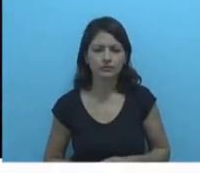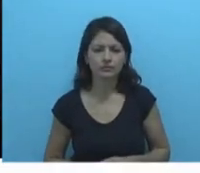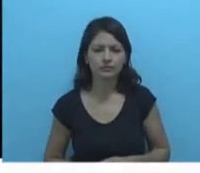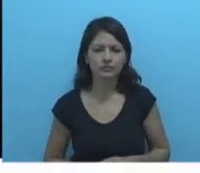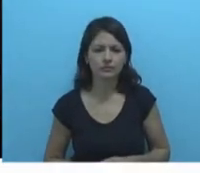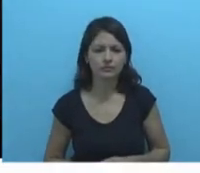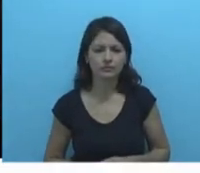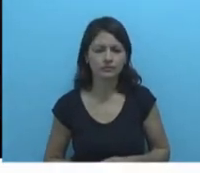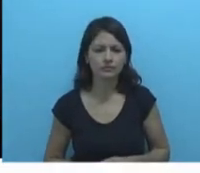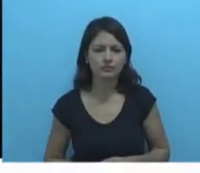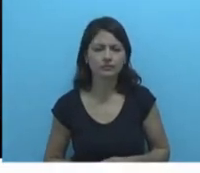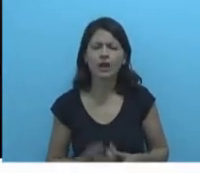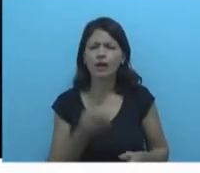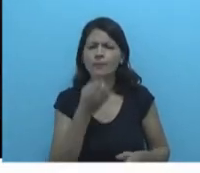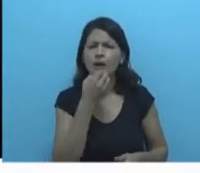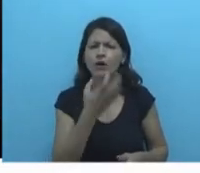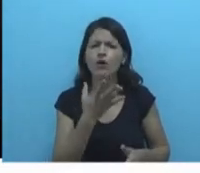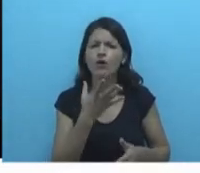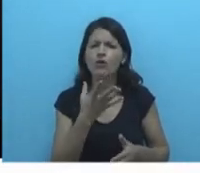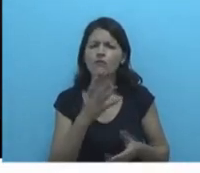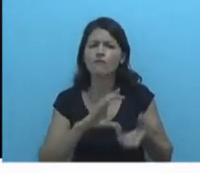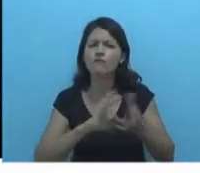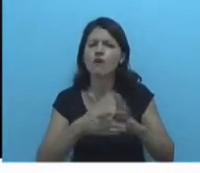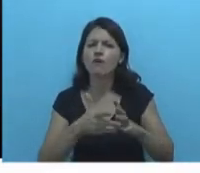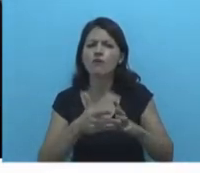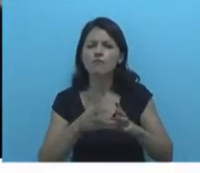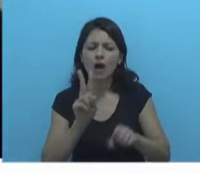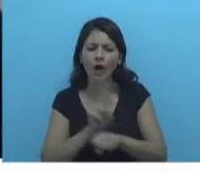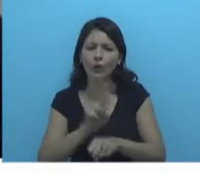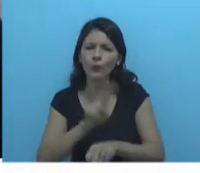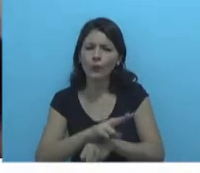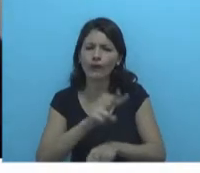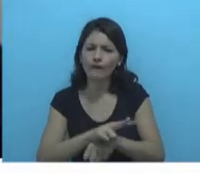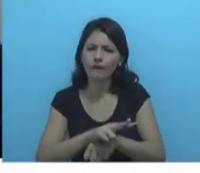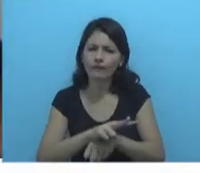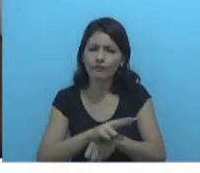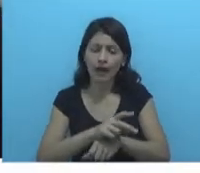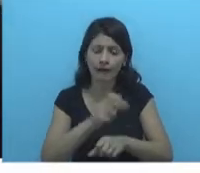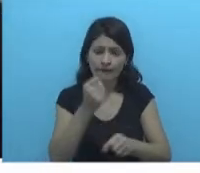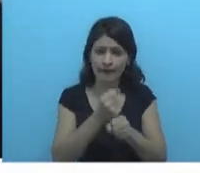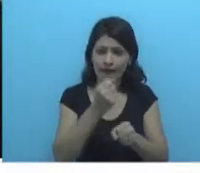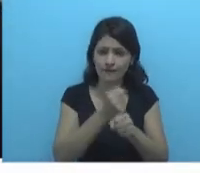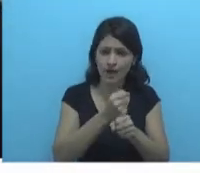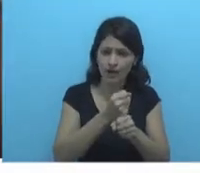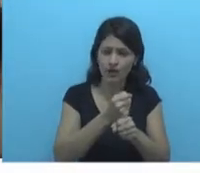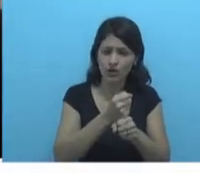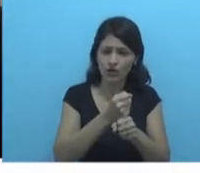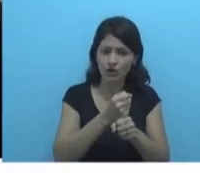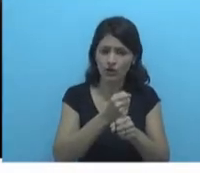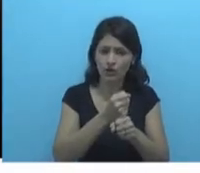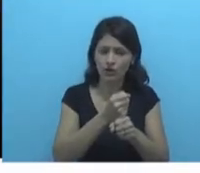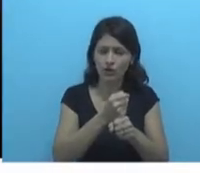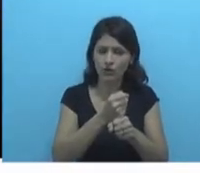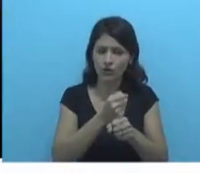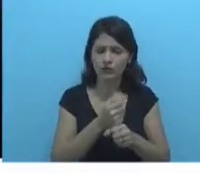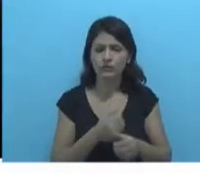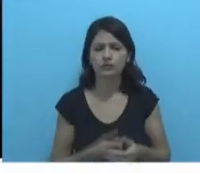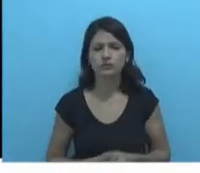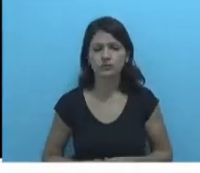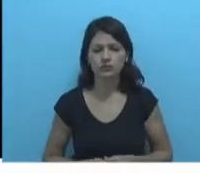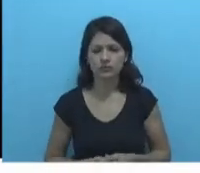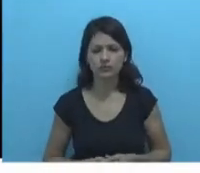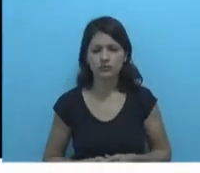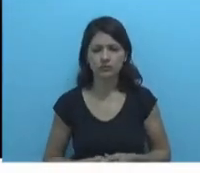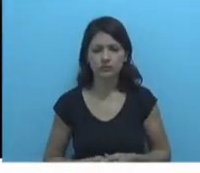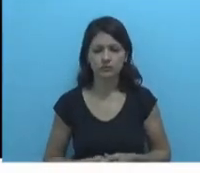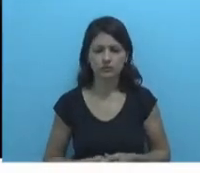además la mejor manera de salvaguardar las fuentes laborales de las cuales hacía alusión el diputado Puyaro